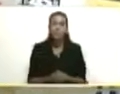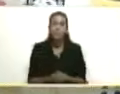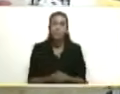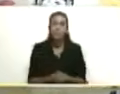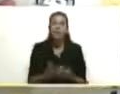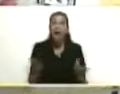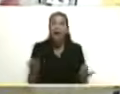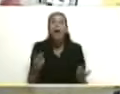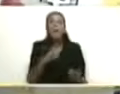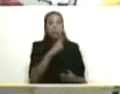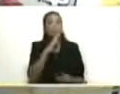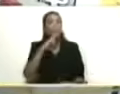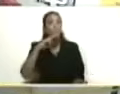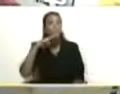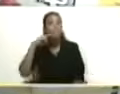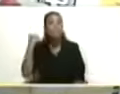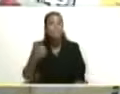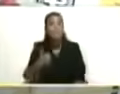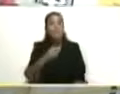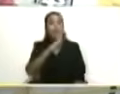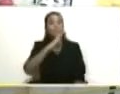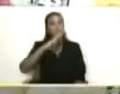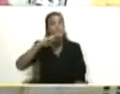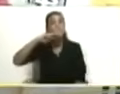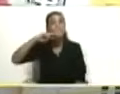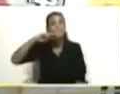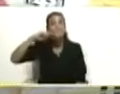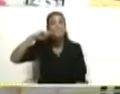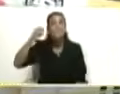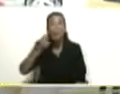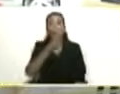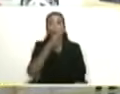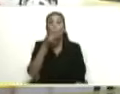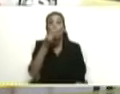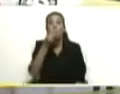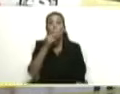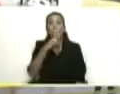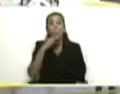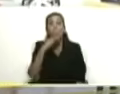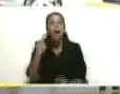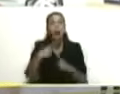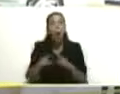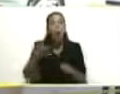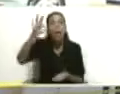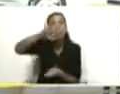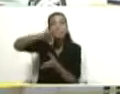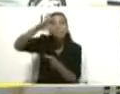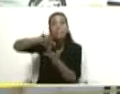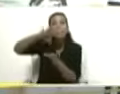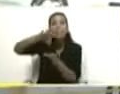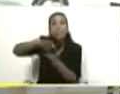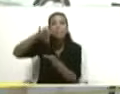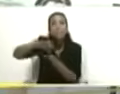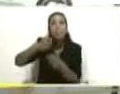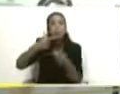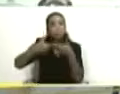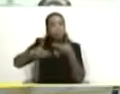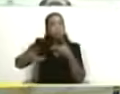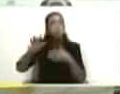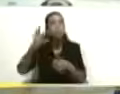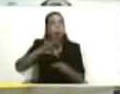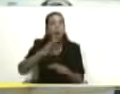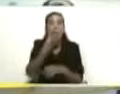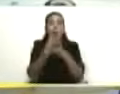Además que sabe sabroso, ¿viste? Está muy rico, ¿verdad? Está rico. Que es sabroso. Vamos a tomar este tema, ¿vale? De manera permanente.